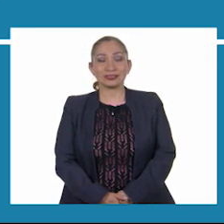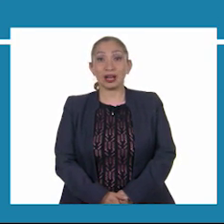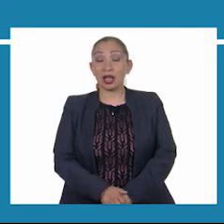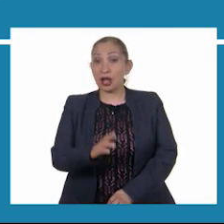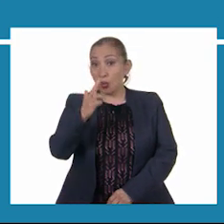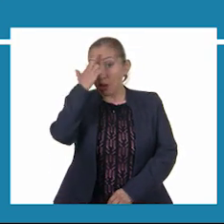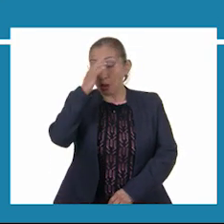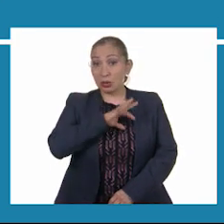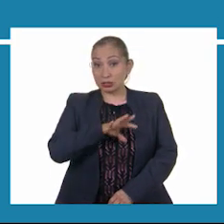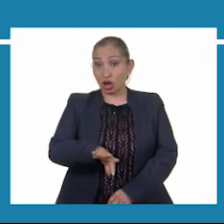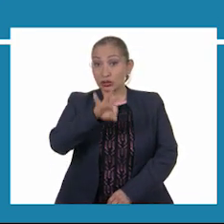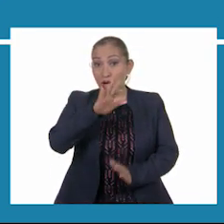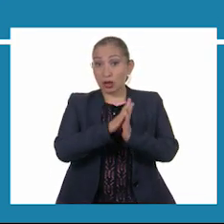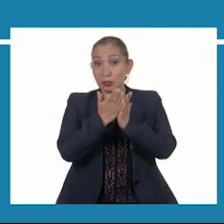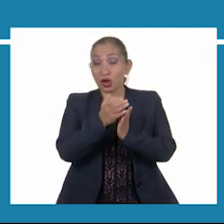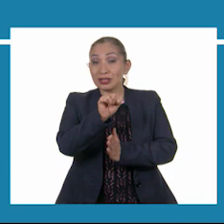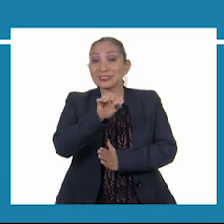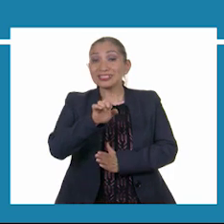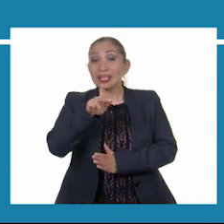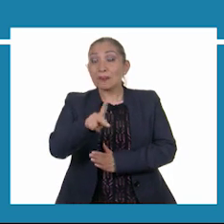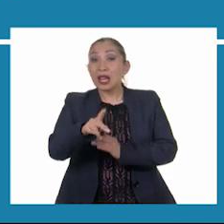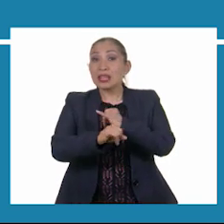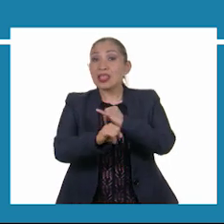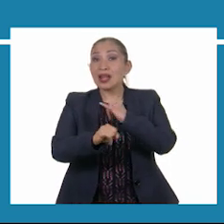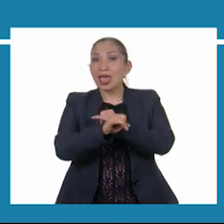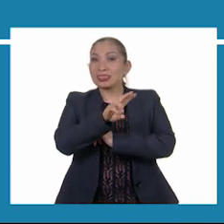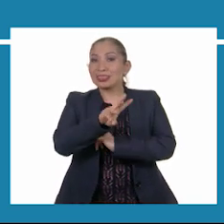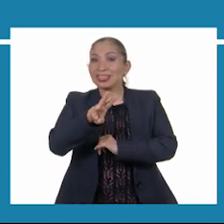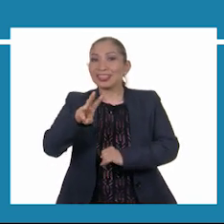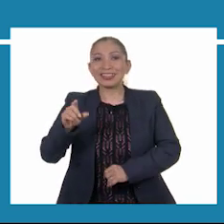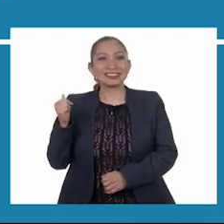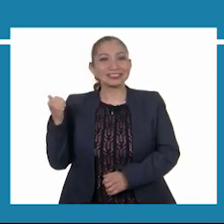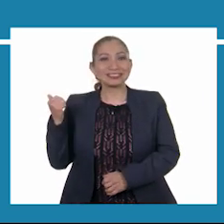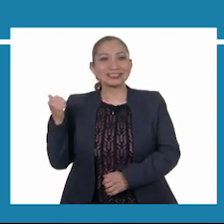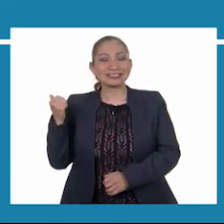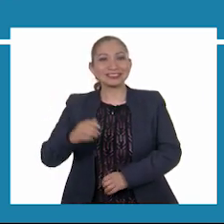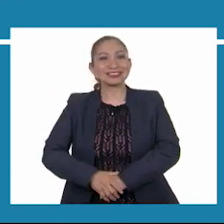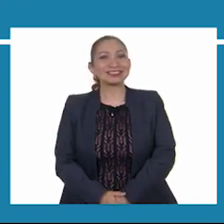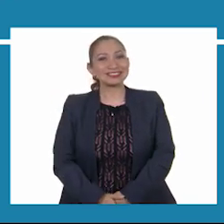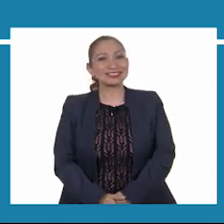Recuerda que puedes encontrar los libros de texto en la página